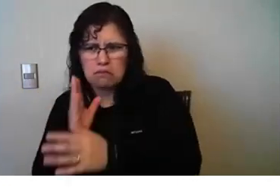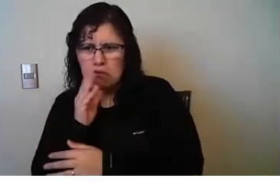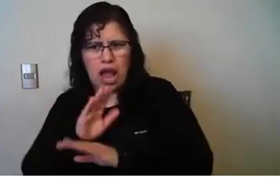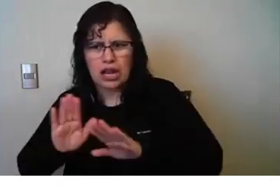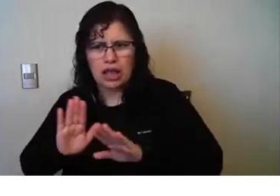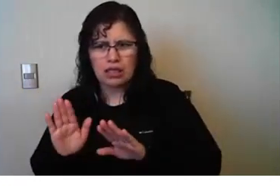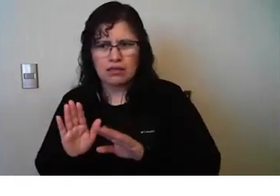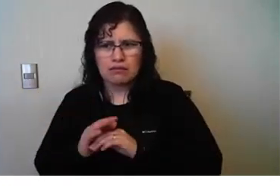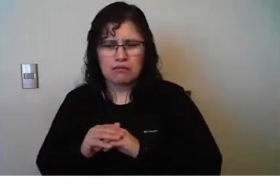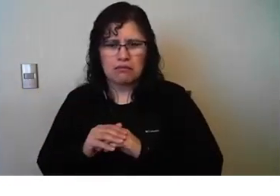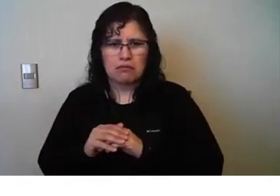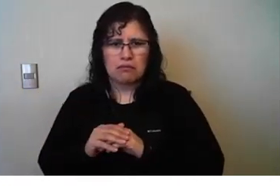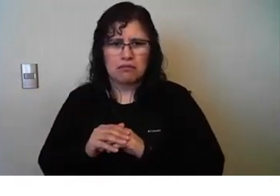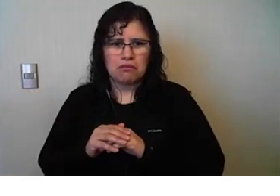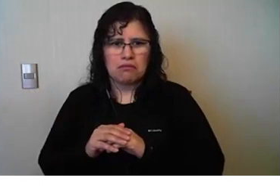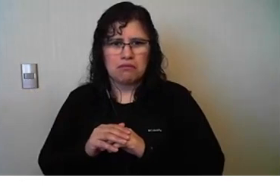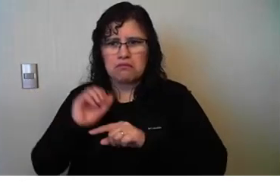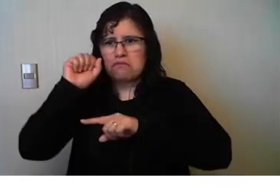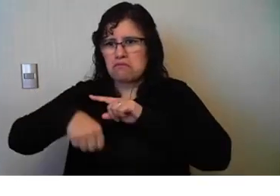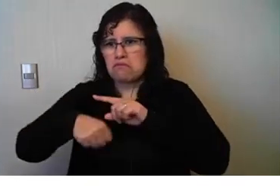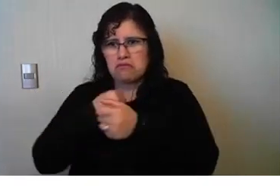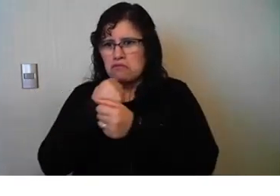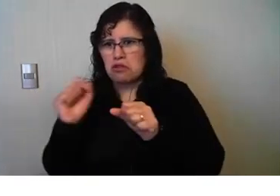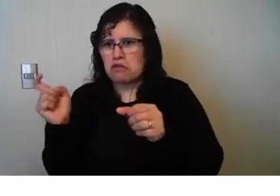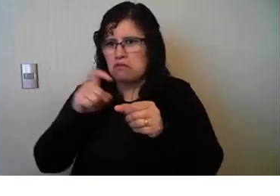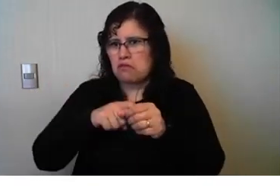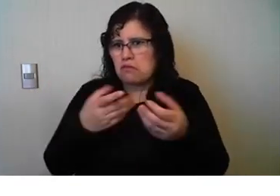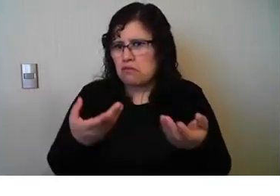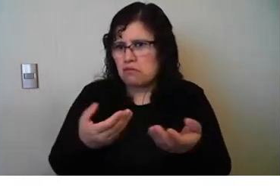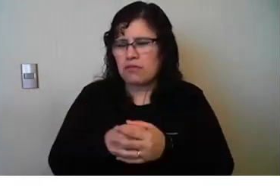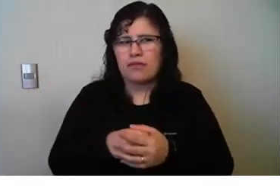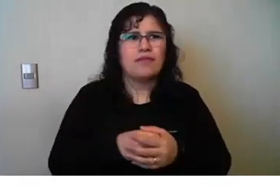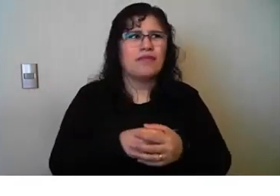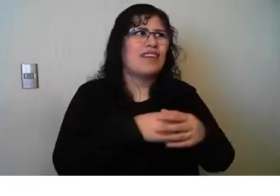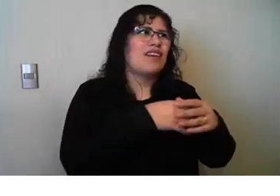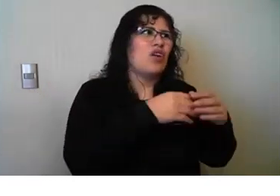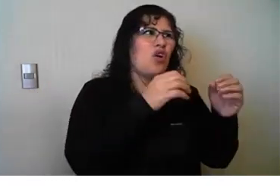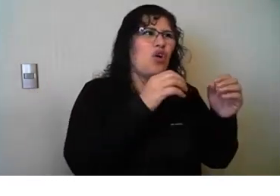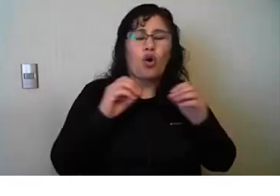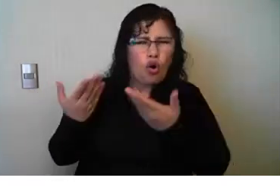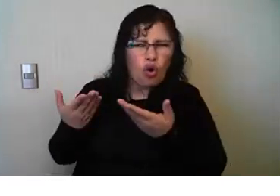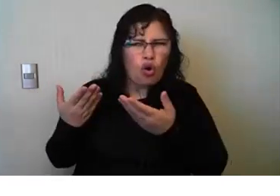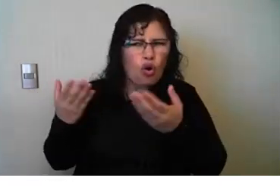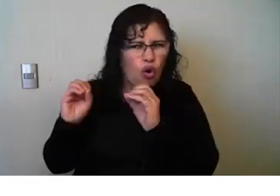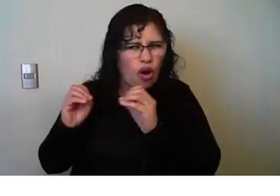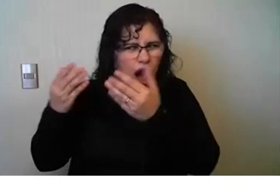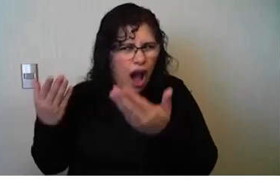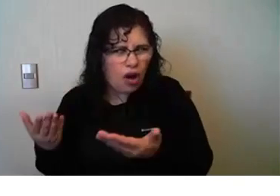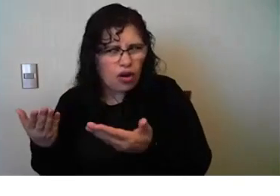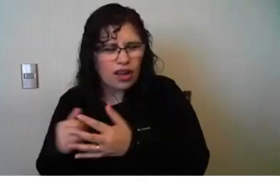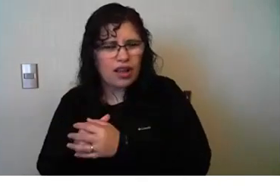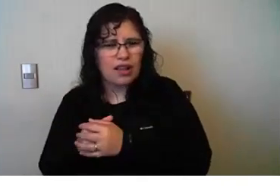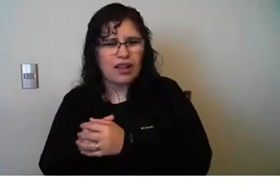a nadie. ¿Lo va a hacer recién? Sí, lo que pasa es que dice esperando que empiece algo